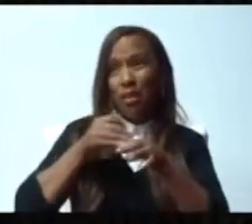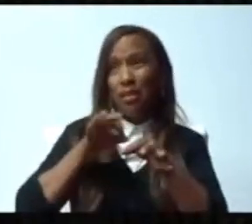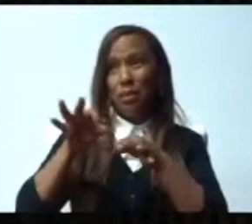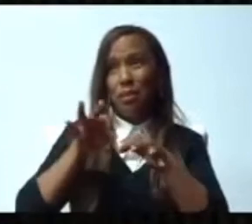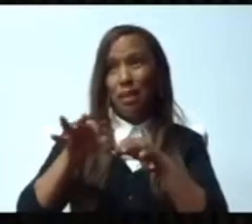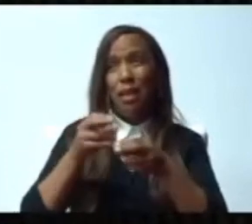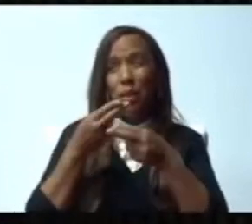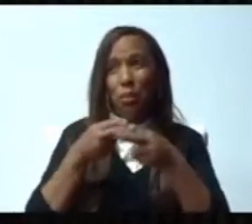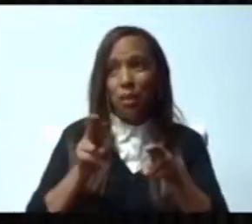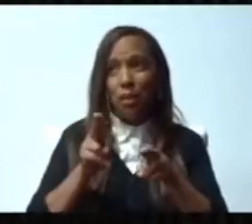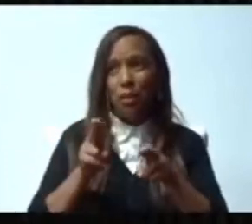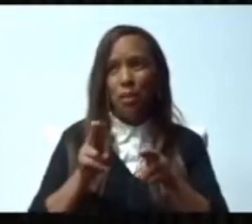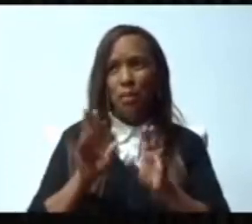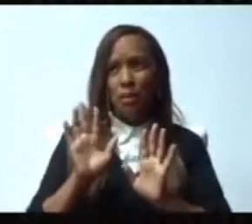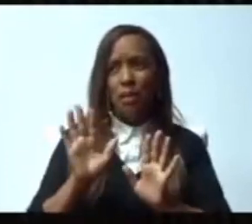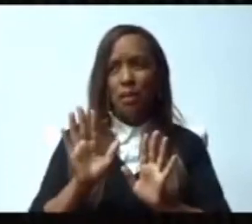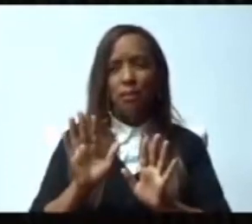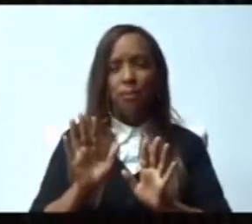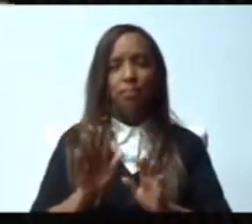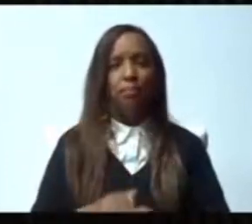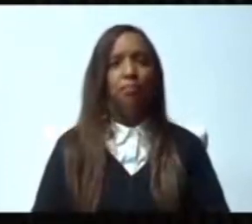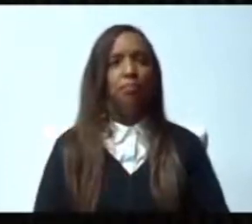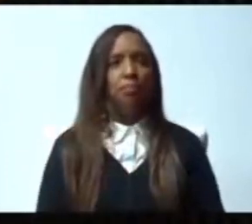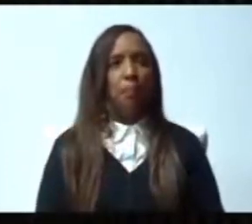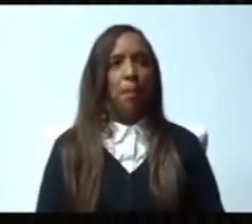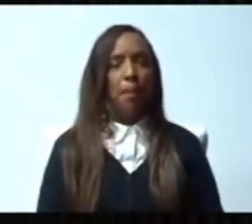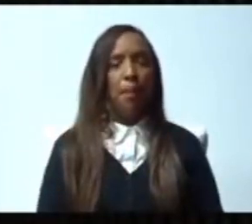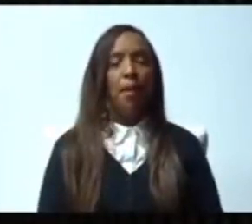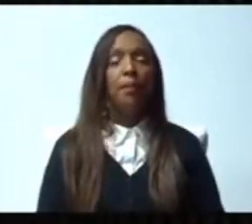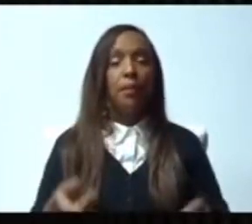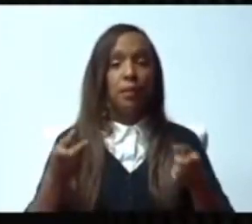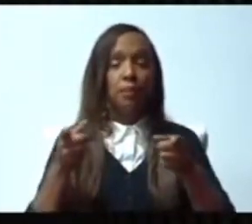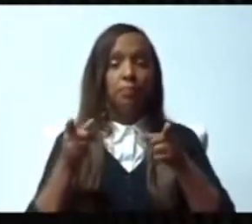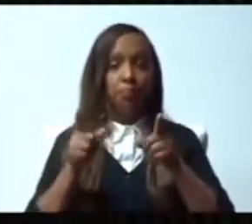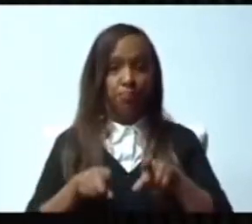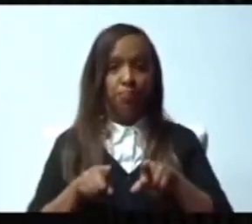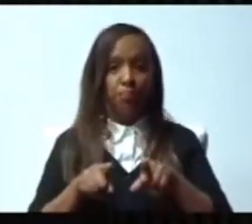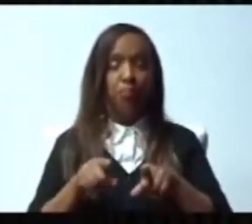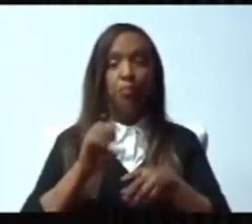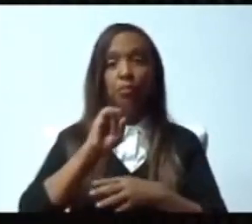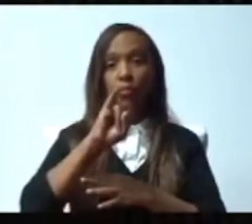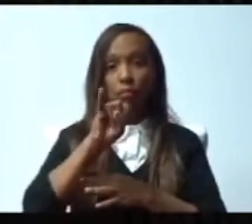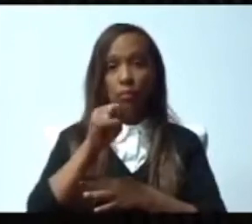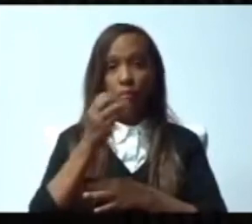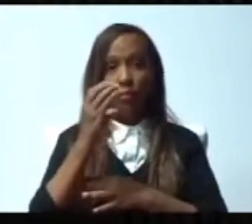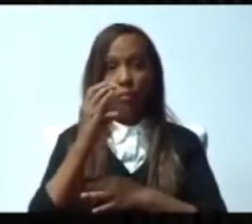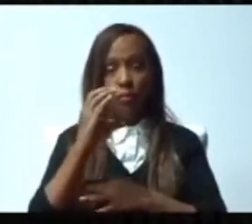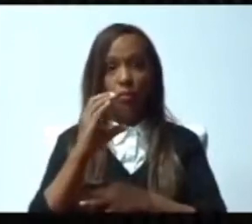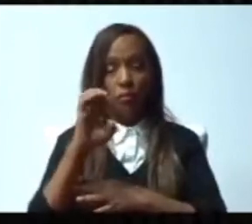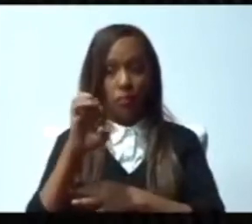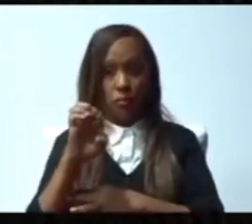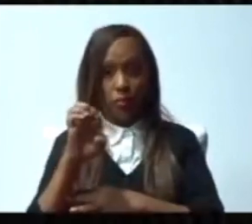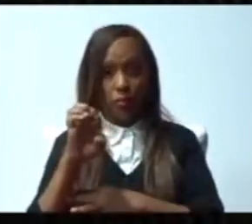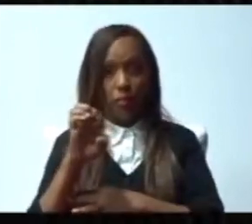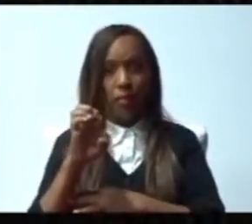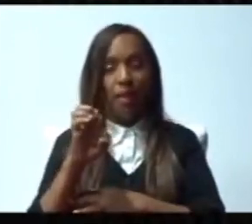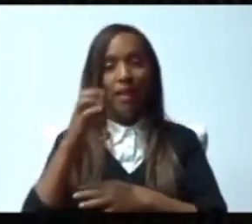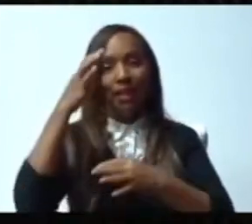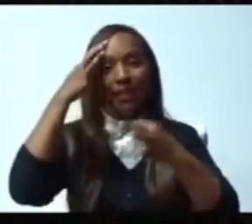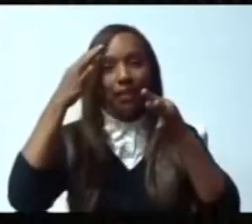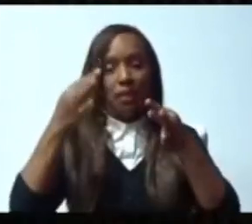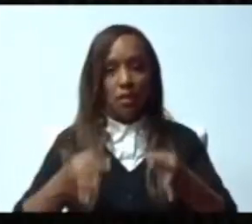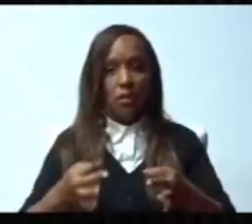decirles que que lo que ha sucedido con esta resolución que ya sabemos que ella de por sí